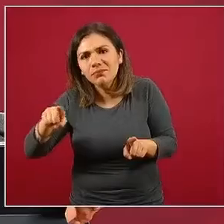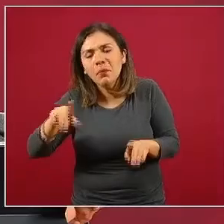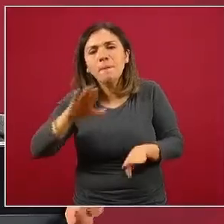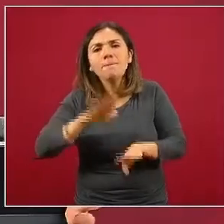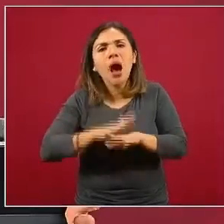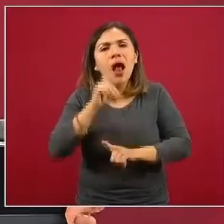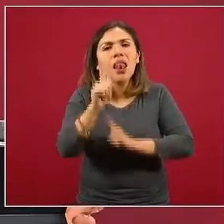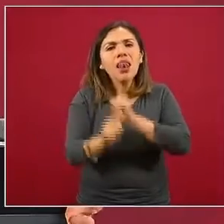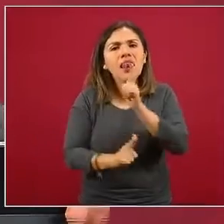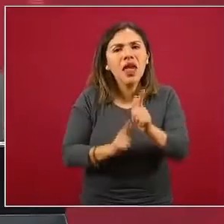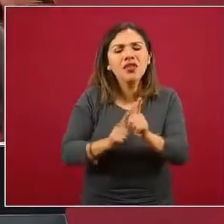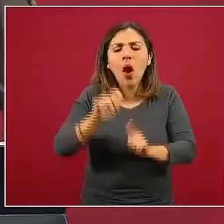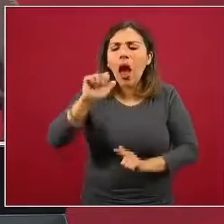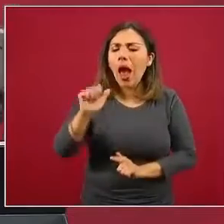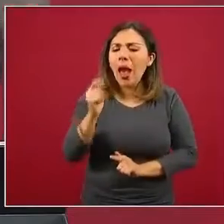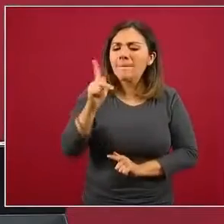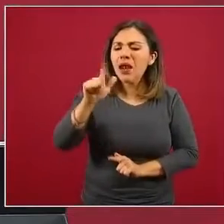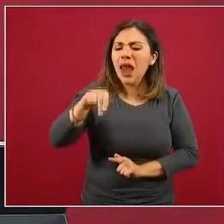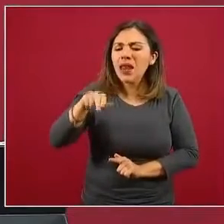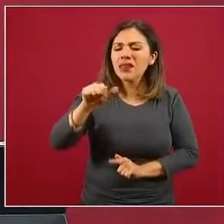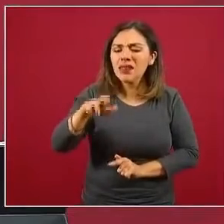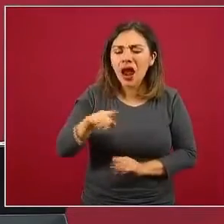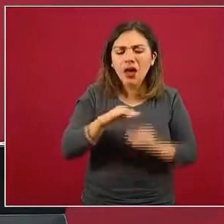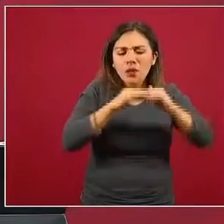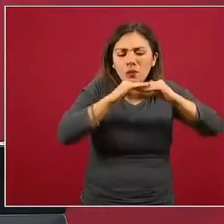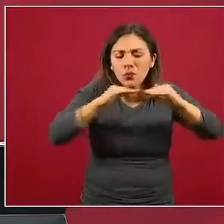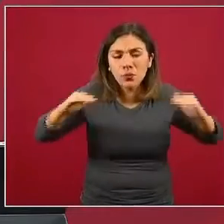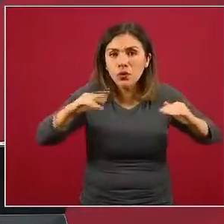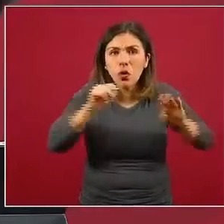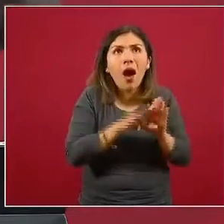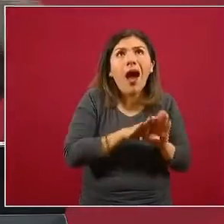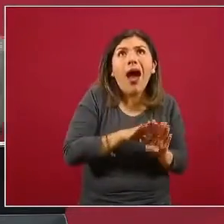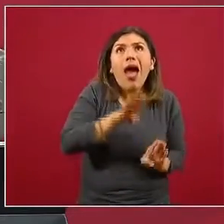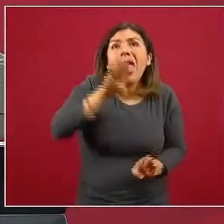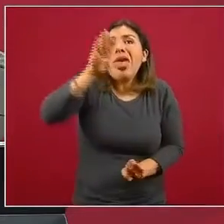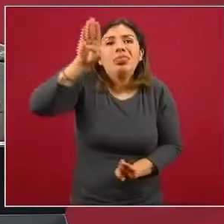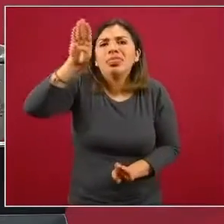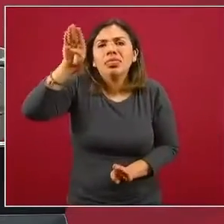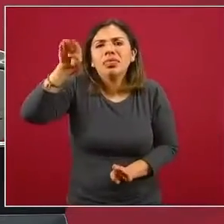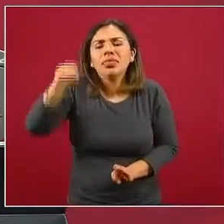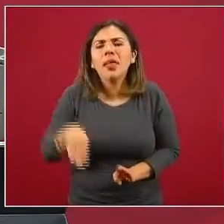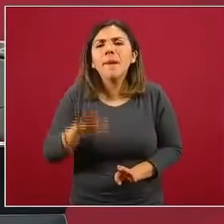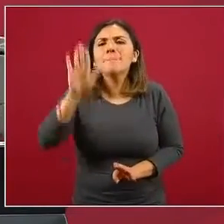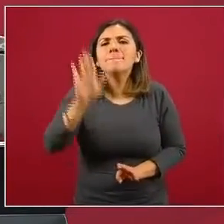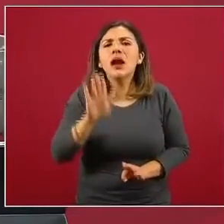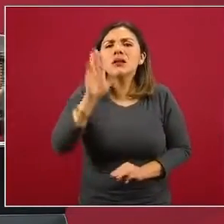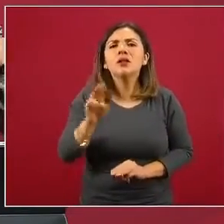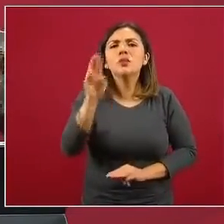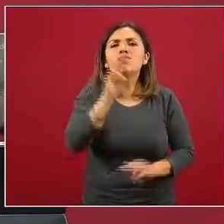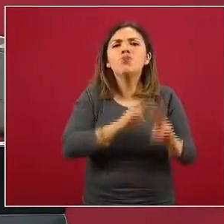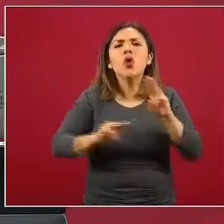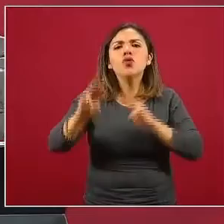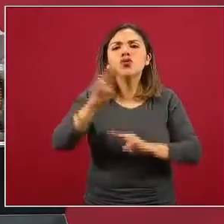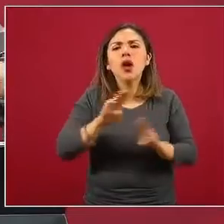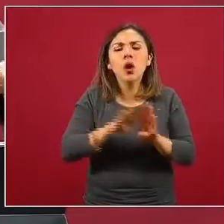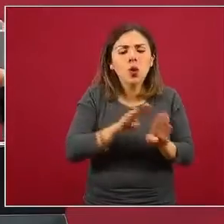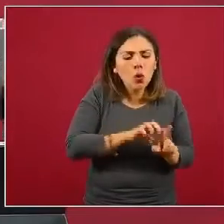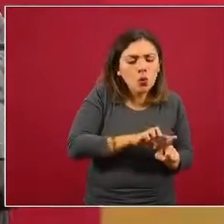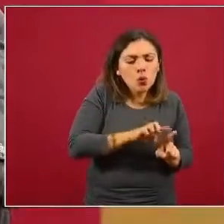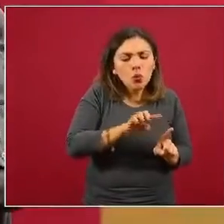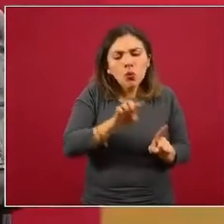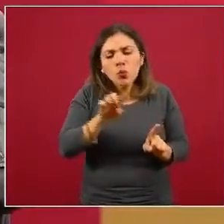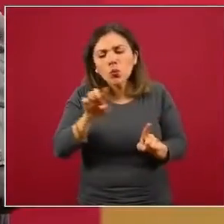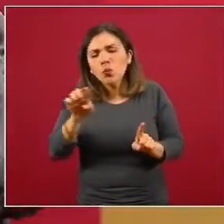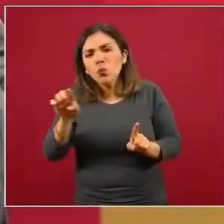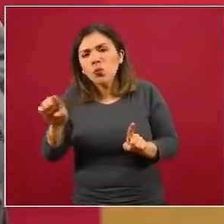aplanarla. ¿Qué quiere decir aplanarla? Que en lugar de ser alta, alta, alta, es como si fuera una montaña, como una loma, baja,